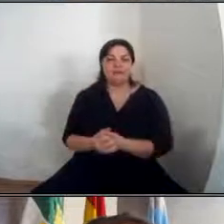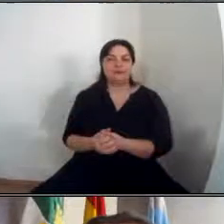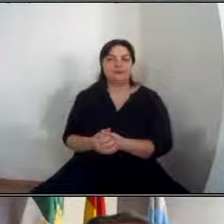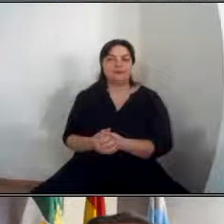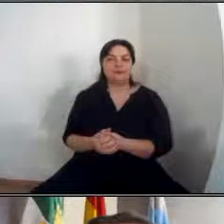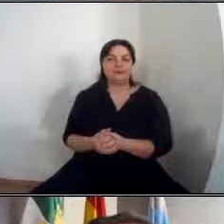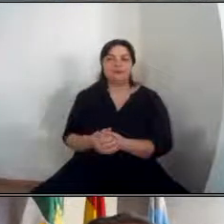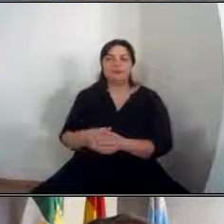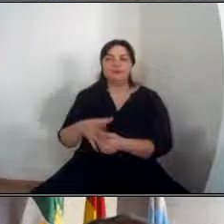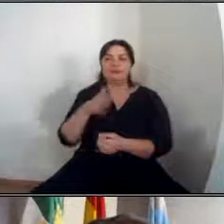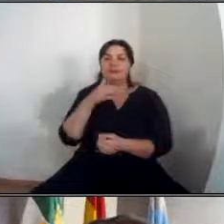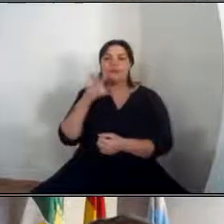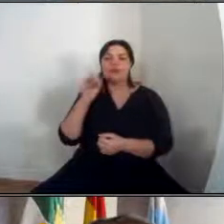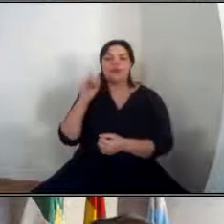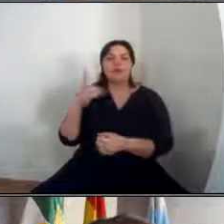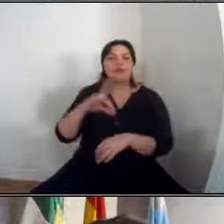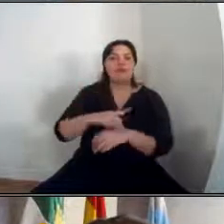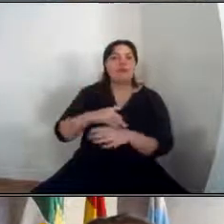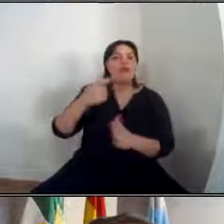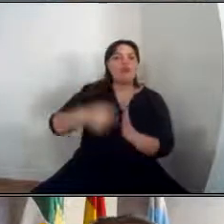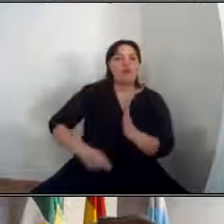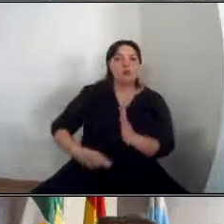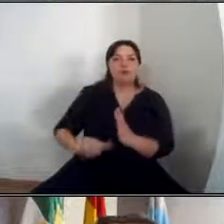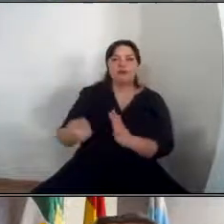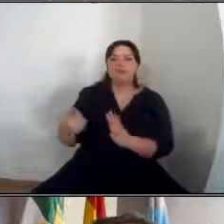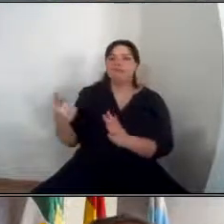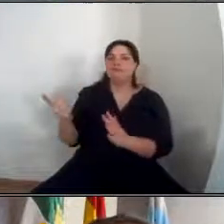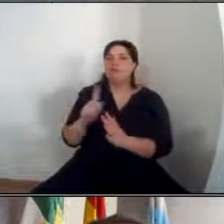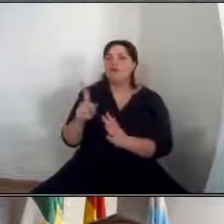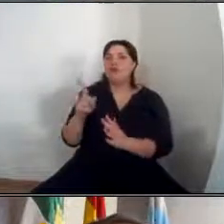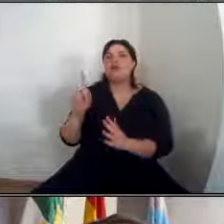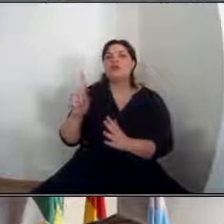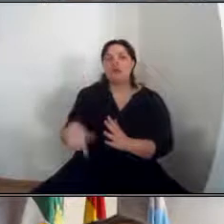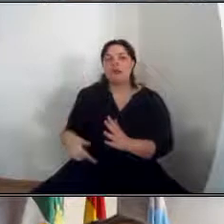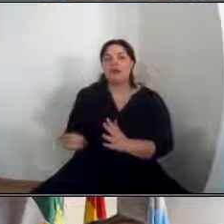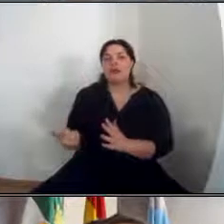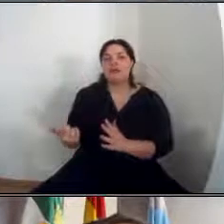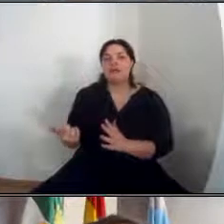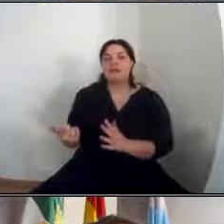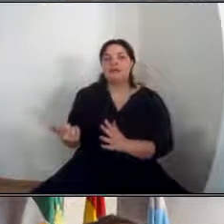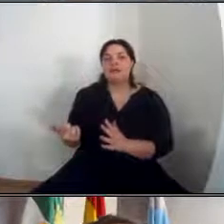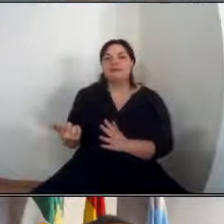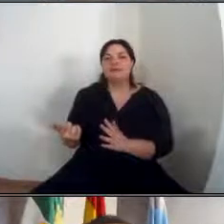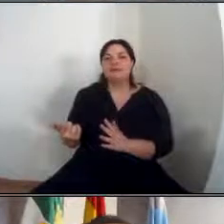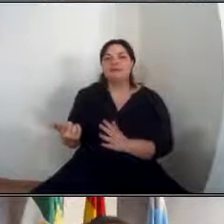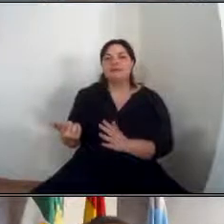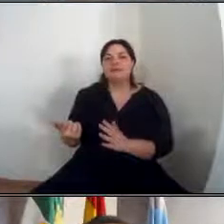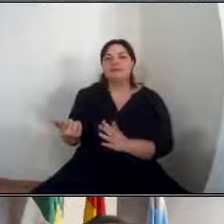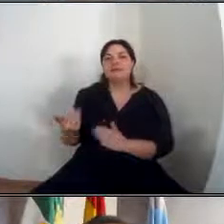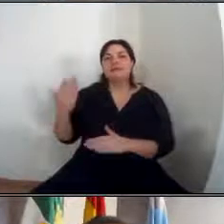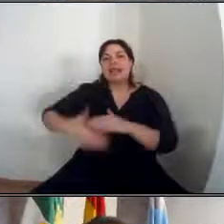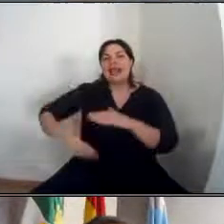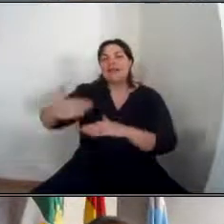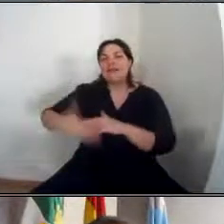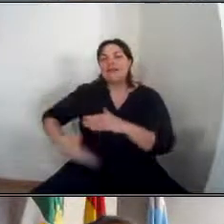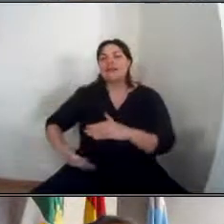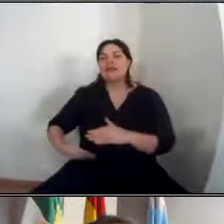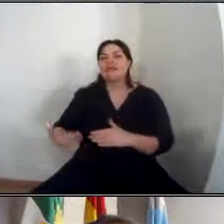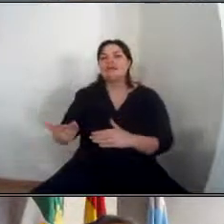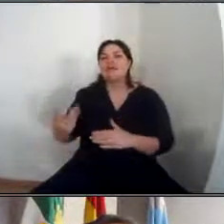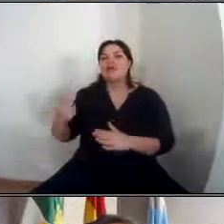a la dureza de la enfermedad, sino también a la dureza de las restricciones, pues ha significado pues,